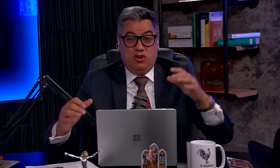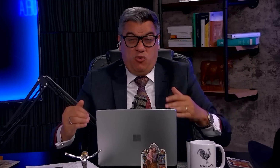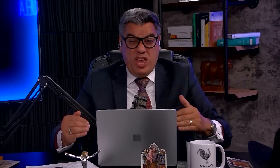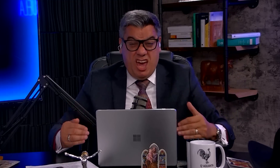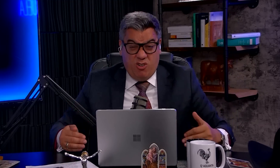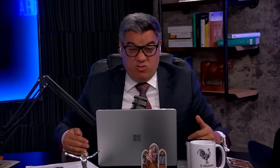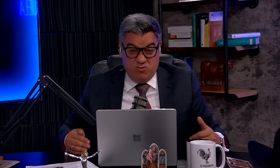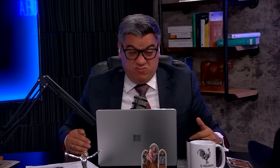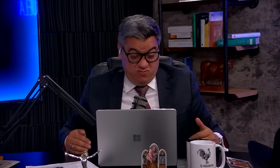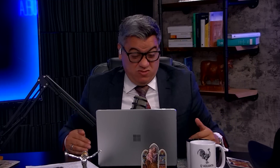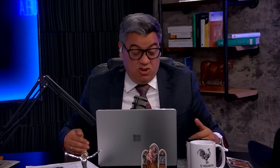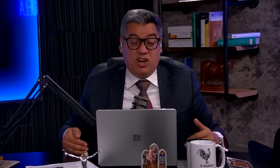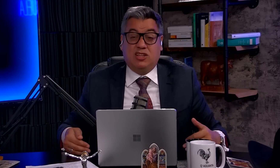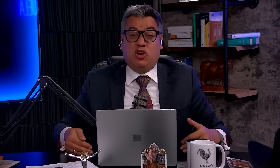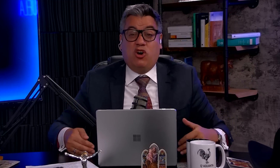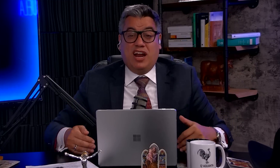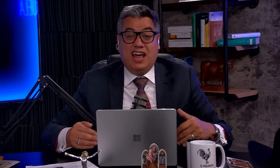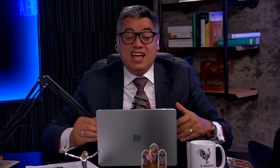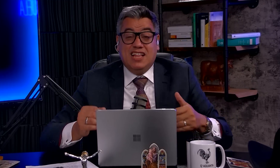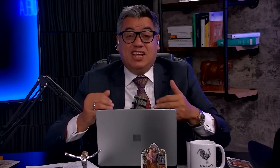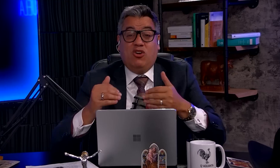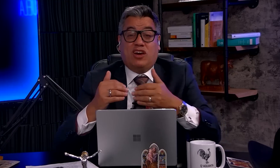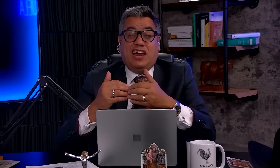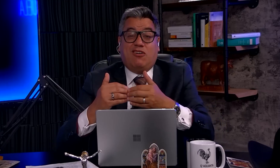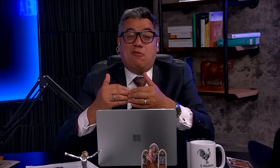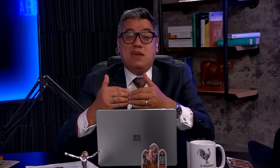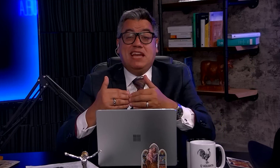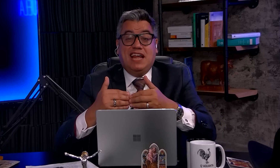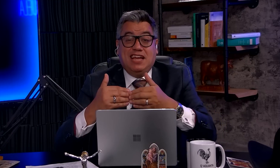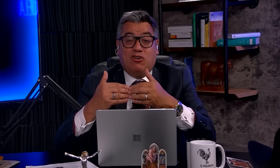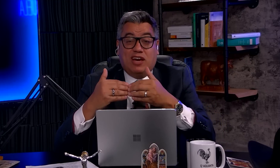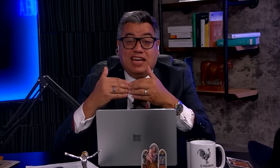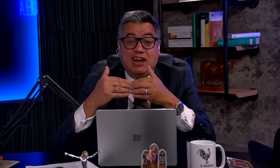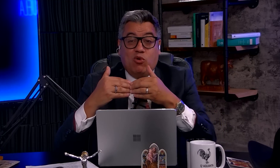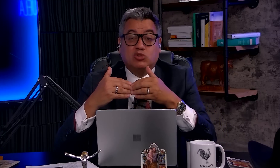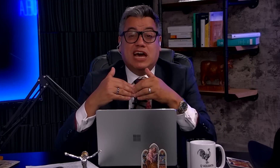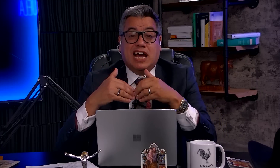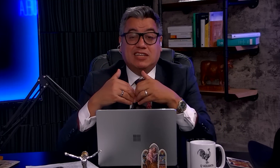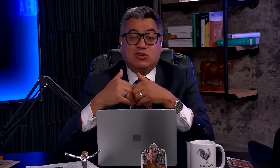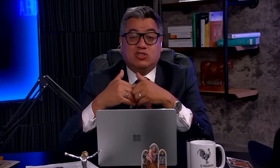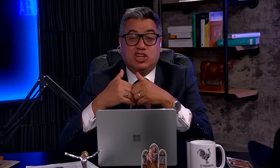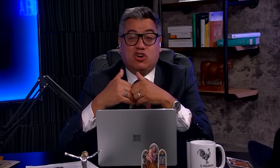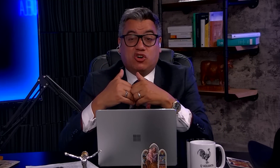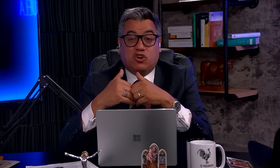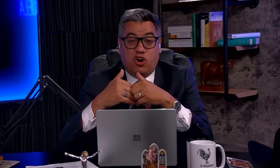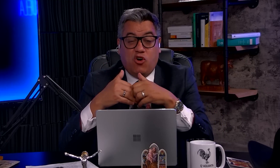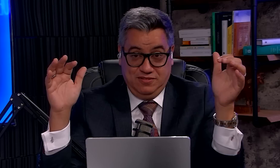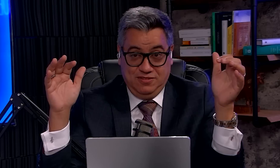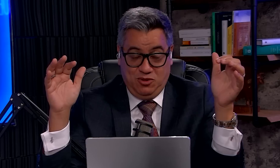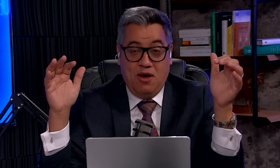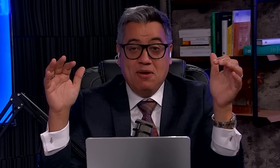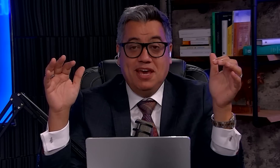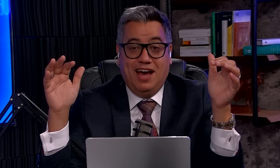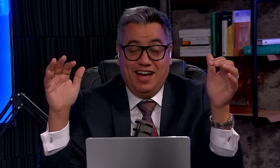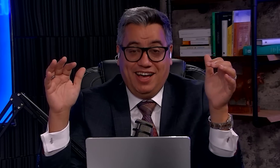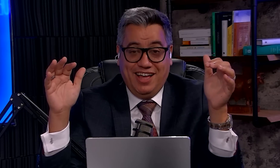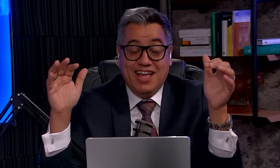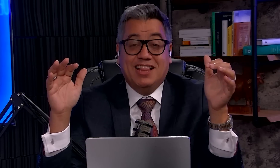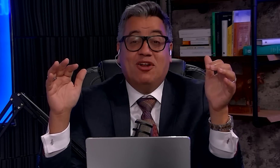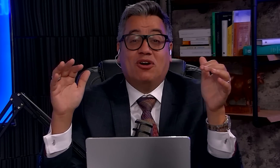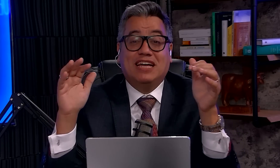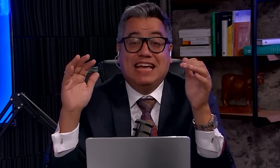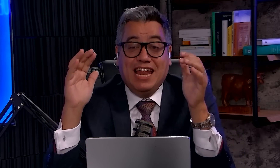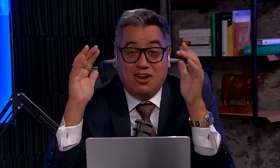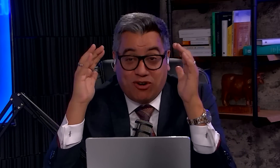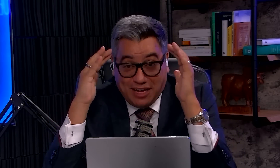partido de los viejos de los retrógradas de los que comina de los que usan calzoncillos rojos todavía